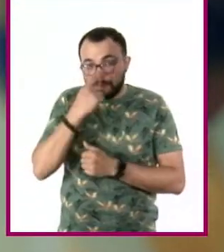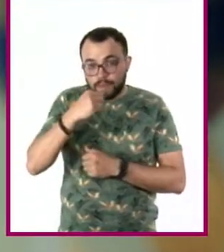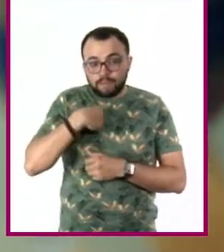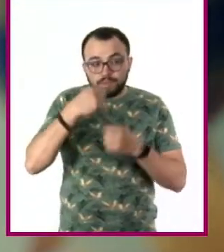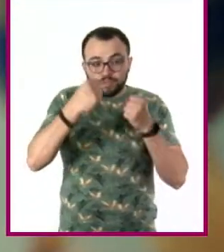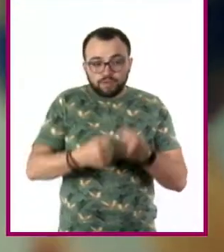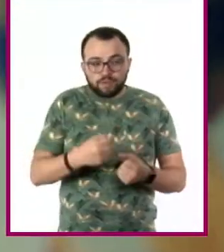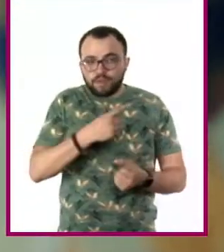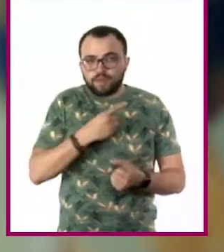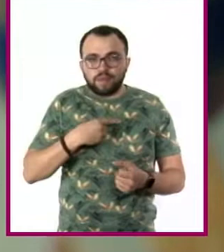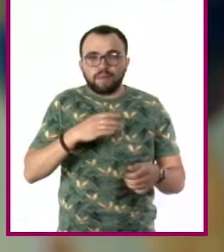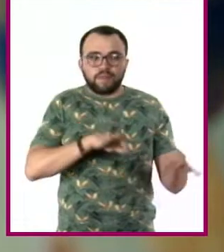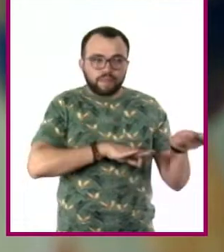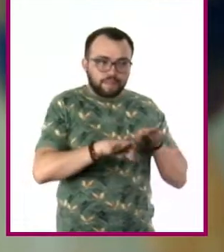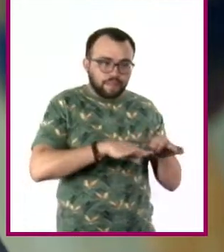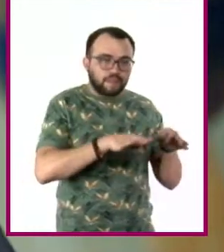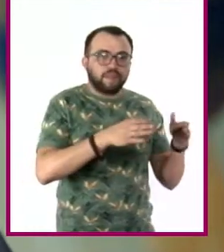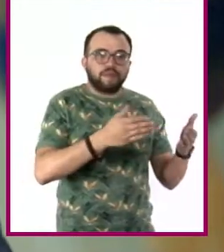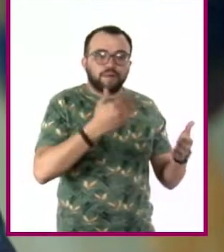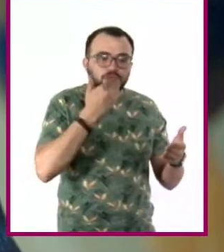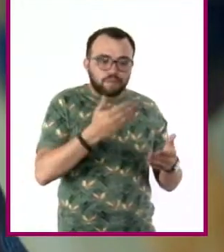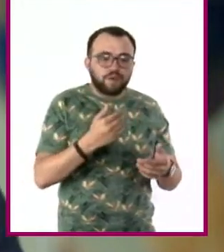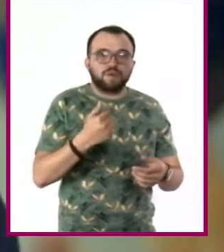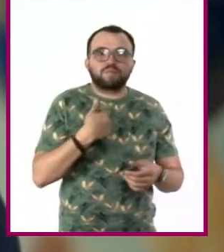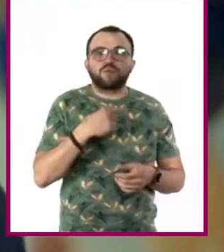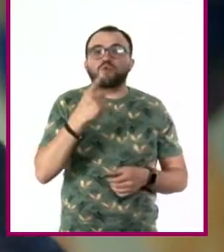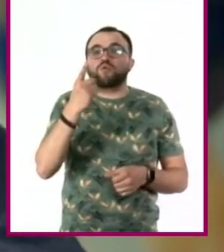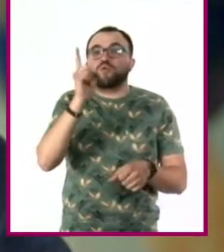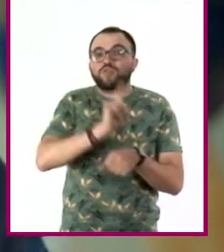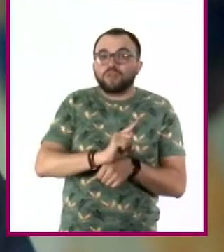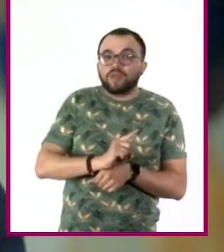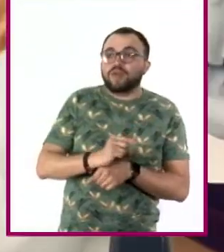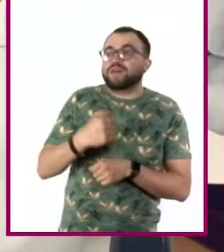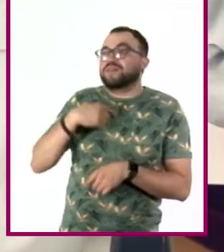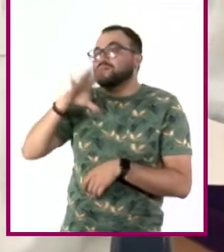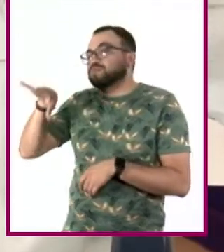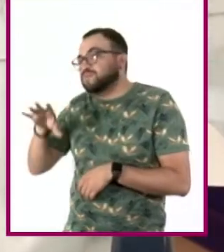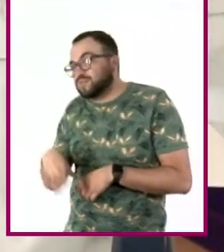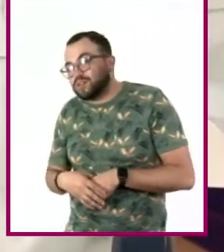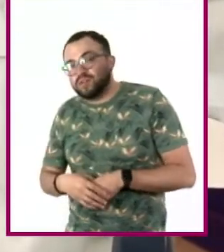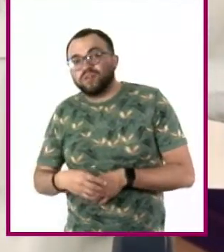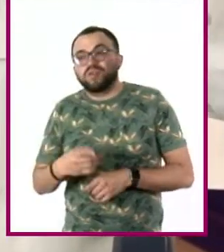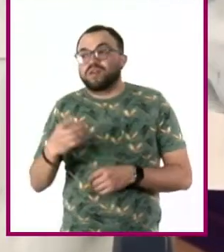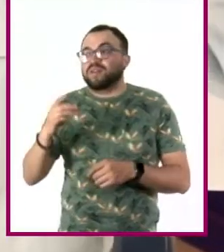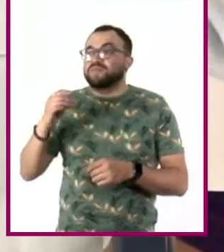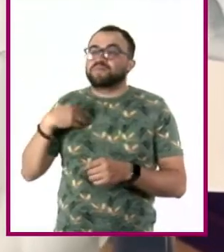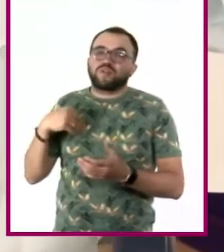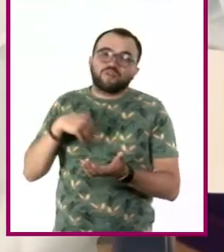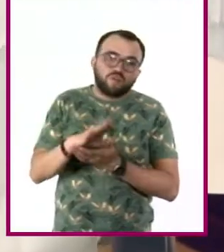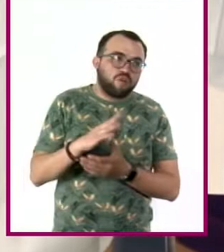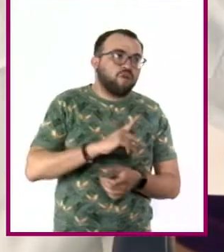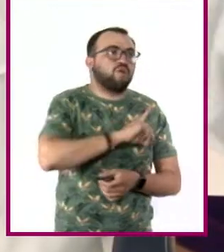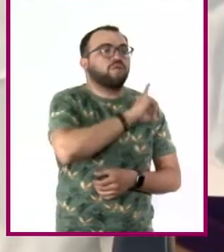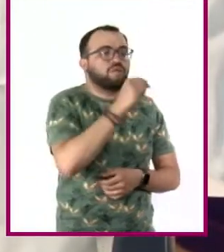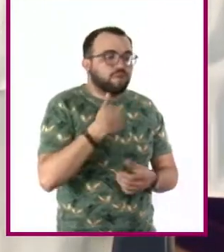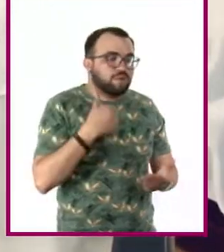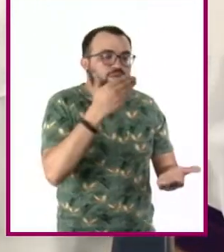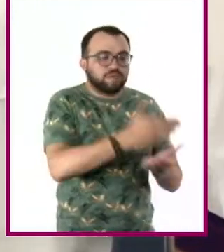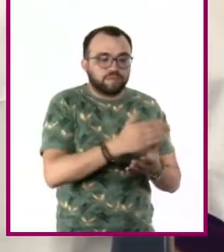haya un trabajo digno, que no lo toque andar buscando un día allá, el otro día más allá. Velar por el